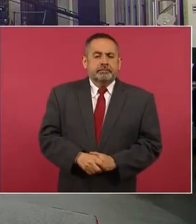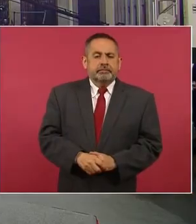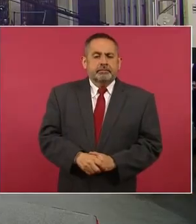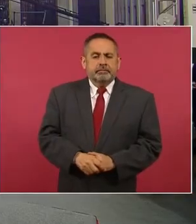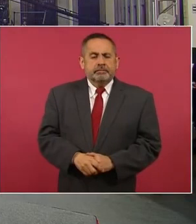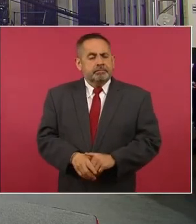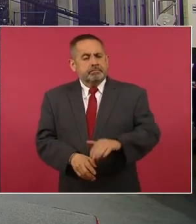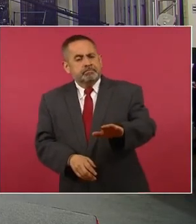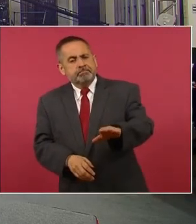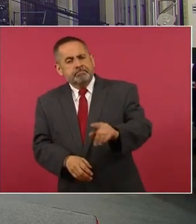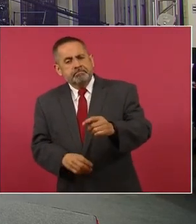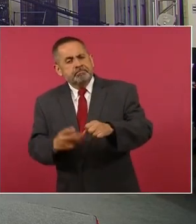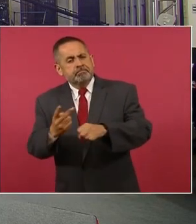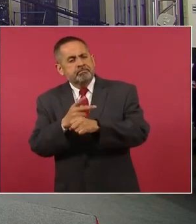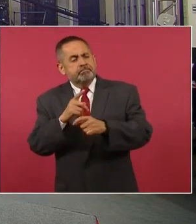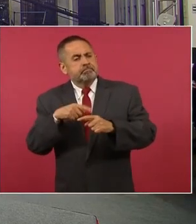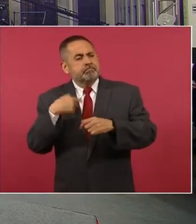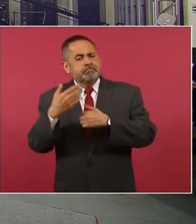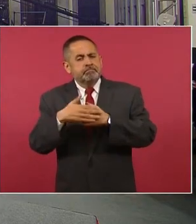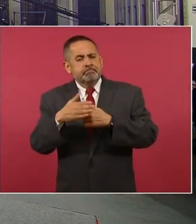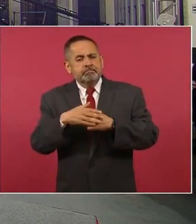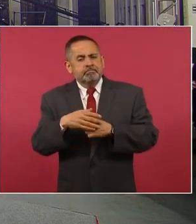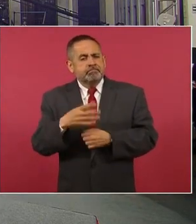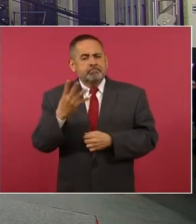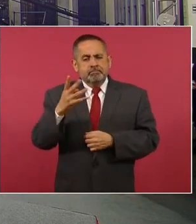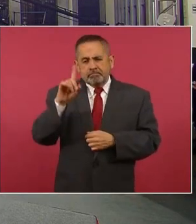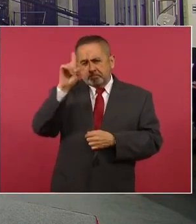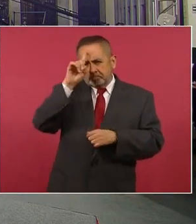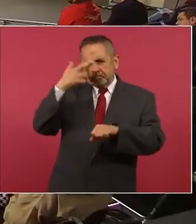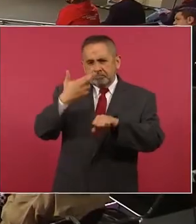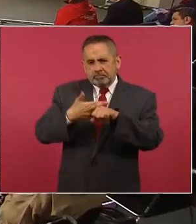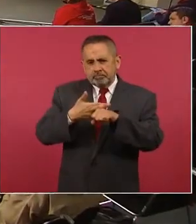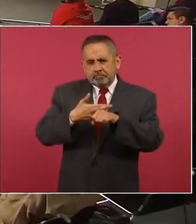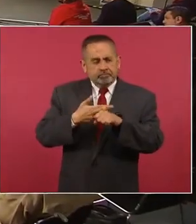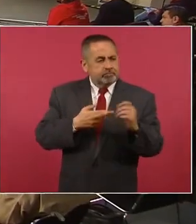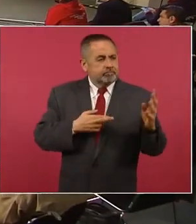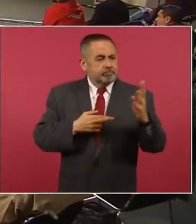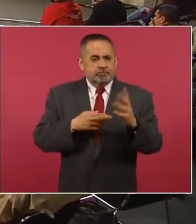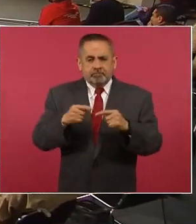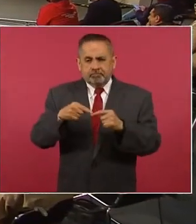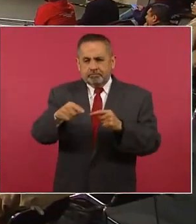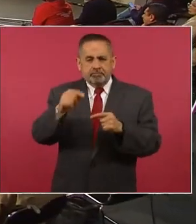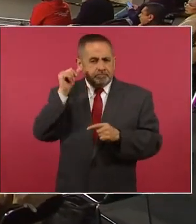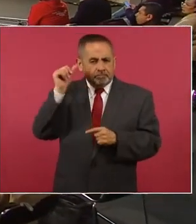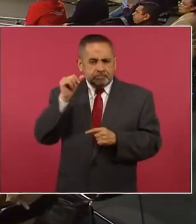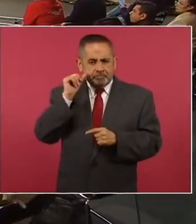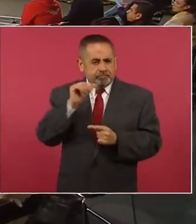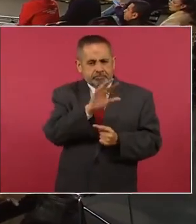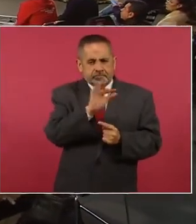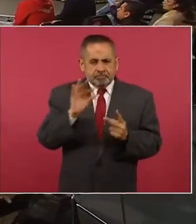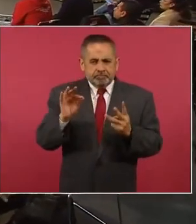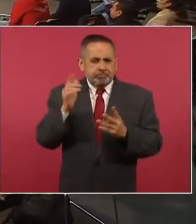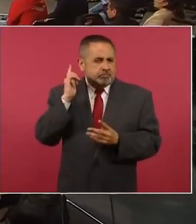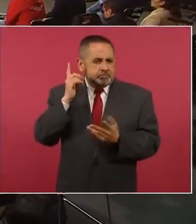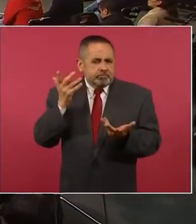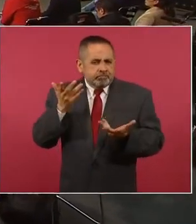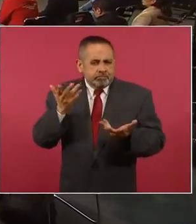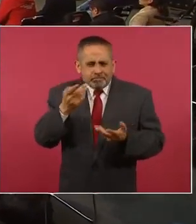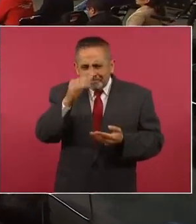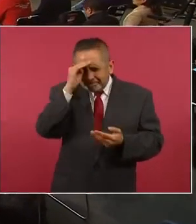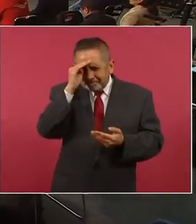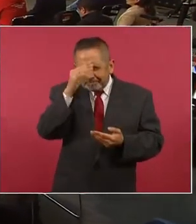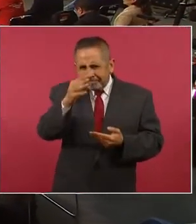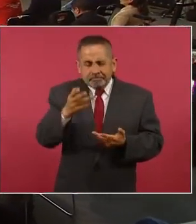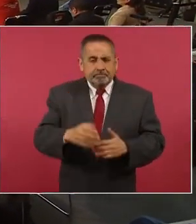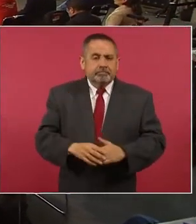Presidente, ¿y qué espera de la designación de los 4 consejeros del INE, que debe ser en abril? ¿Usted pues que sean gentes